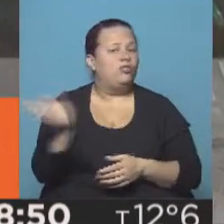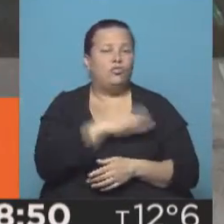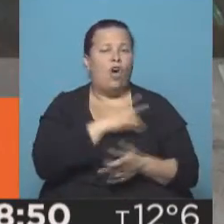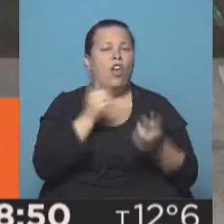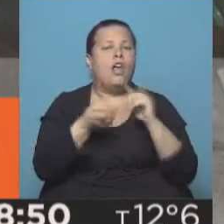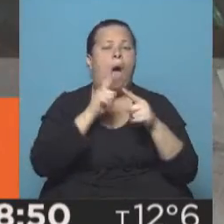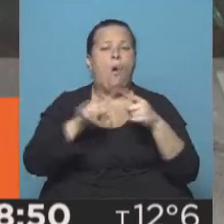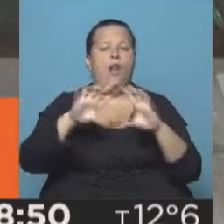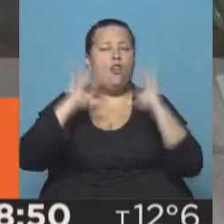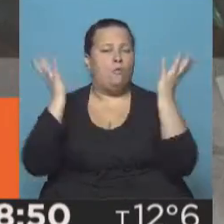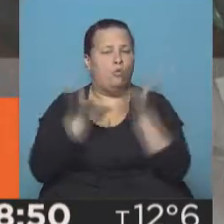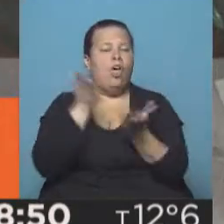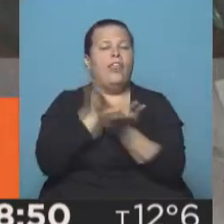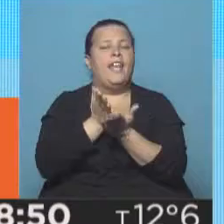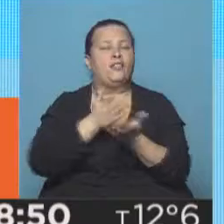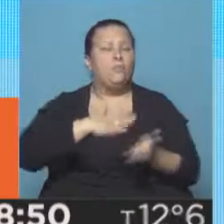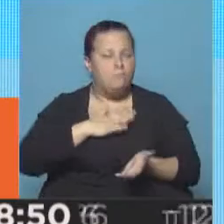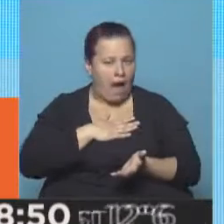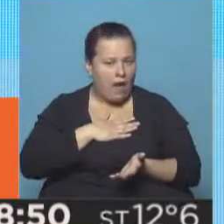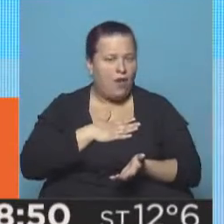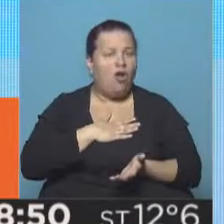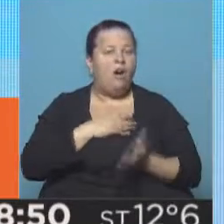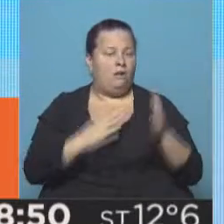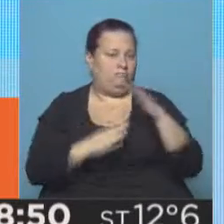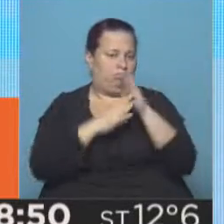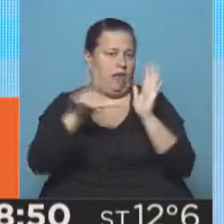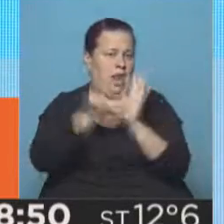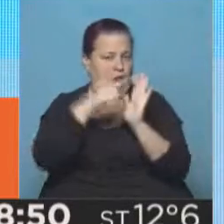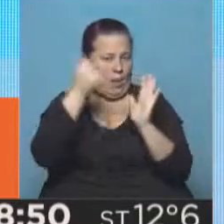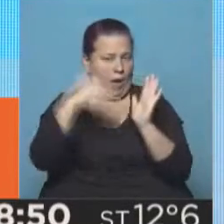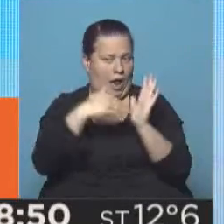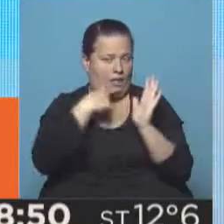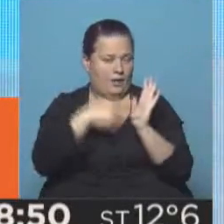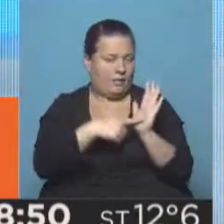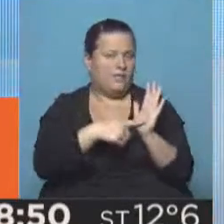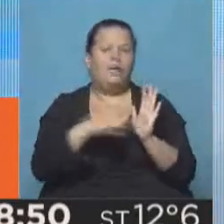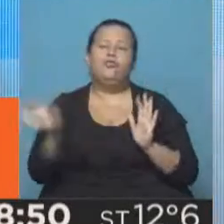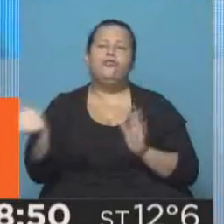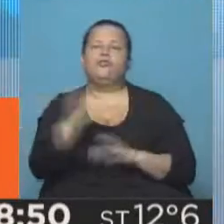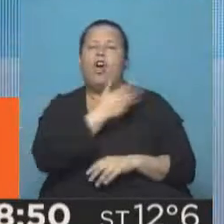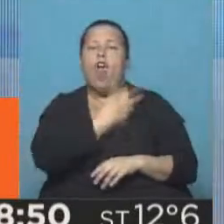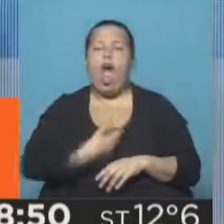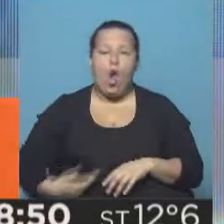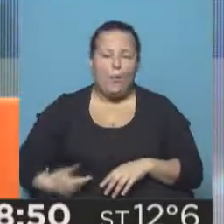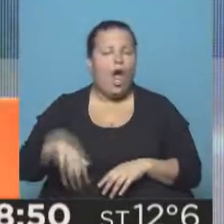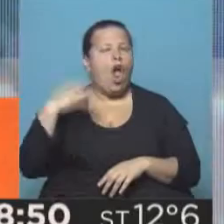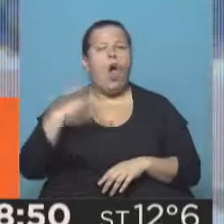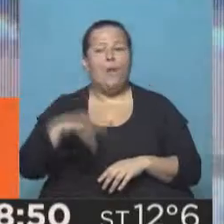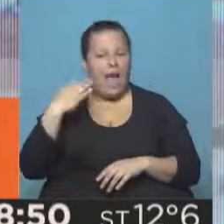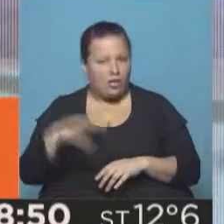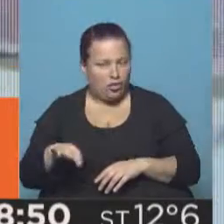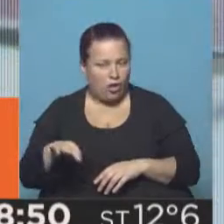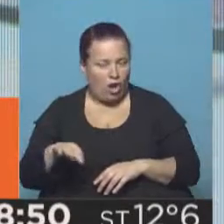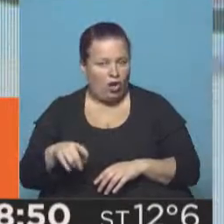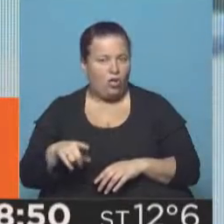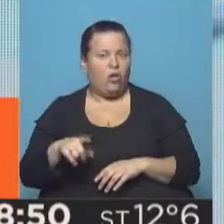tratados internacionales de derechos humanos con jerarquía constitucional, que todos los gobernantes están obligados